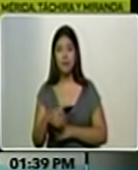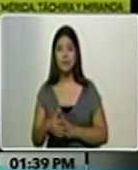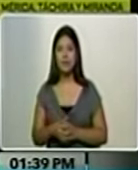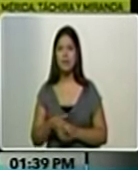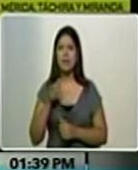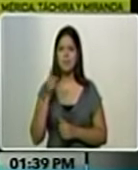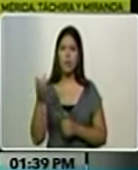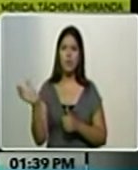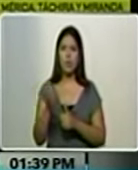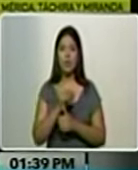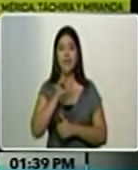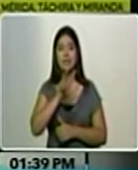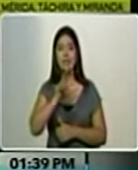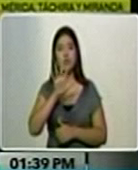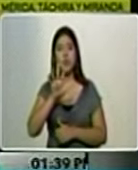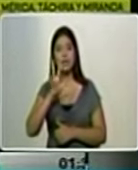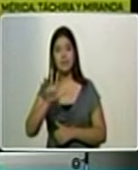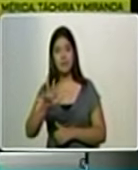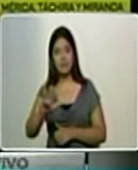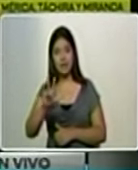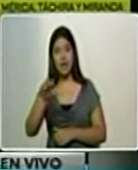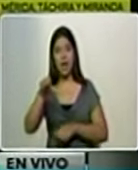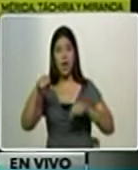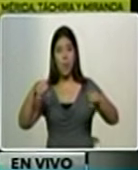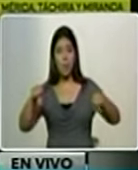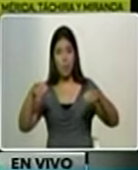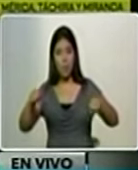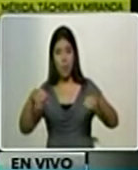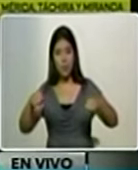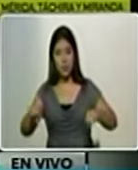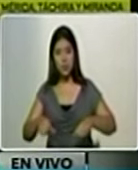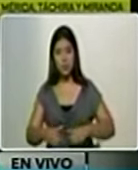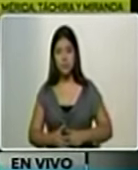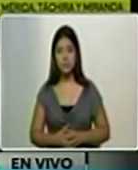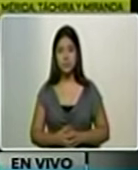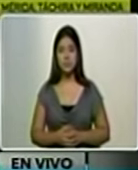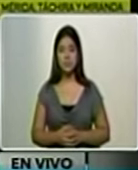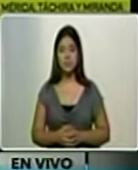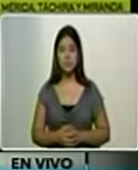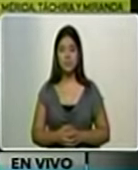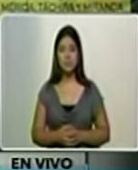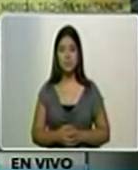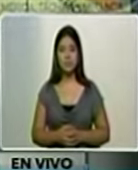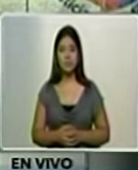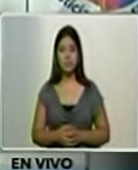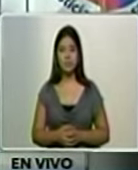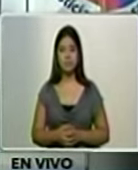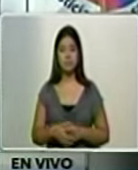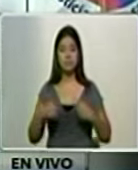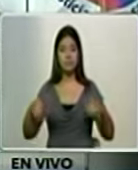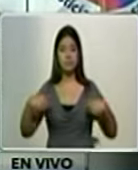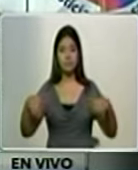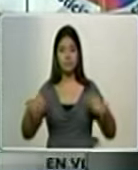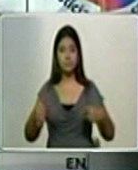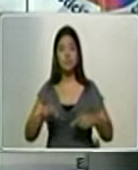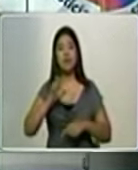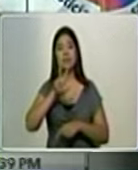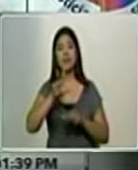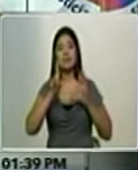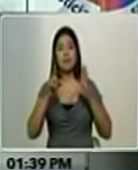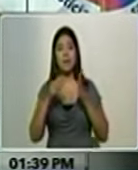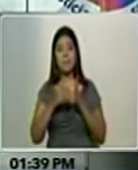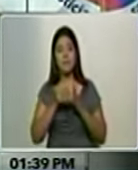unas 353 motos y de varios calibres unos